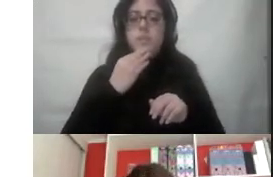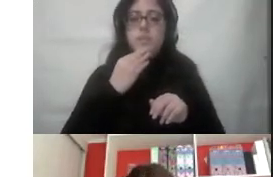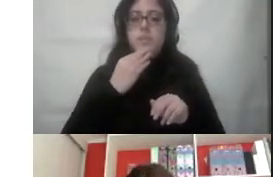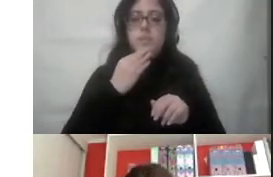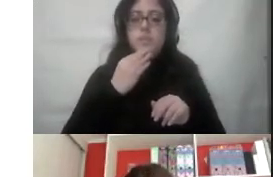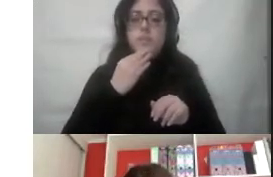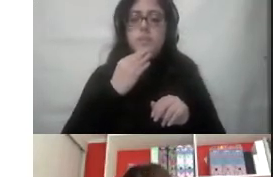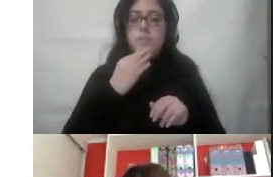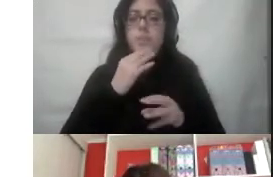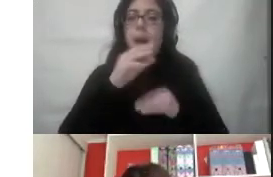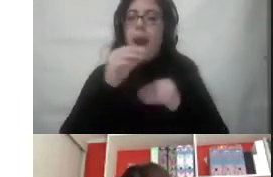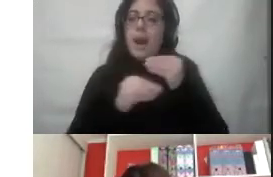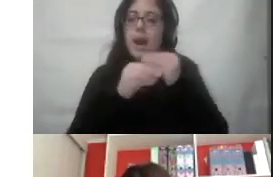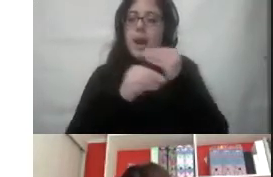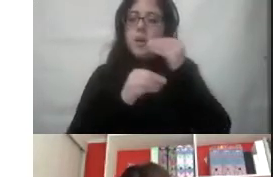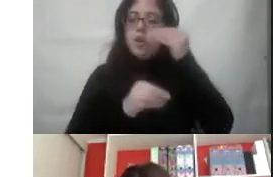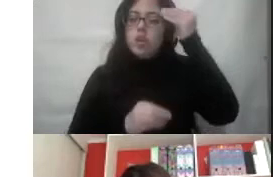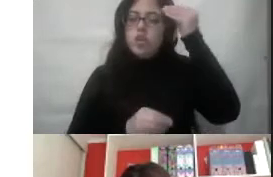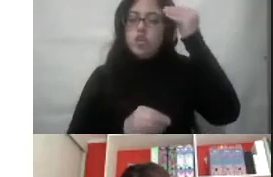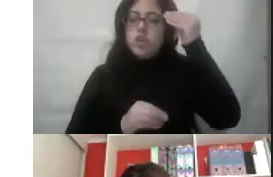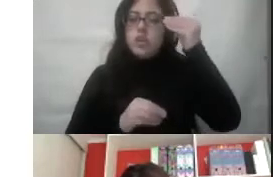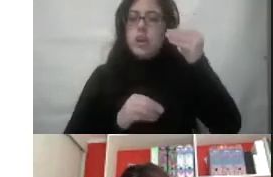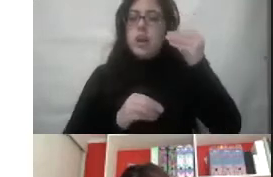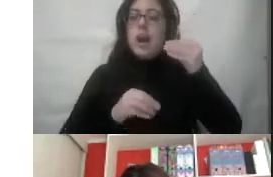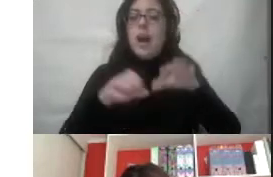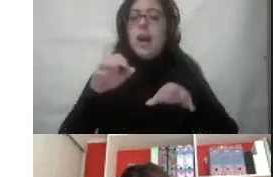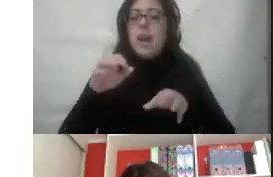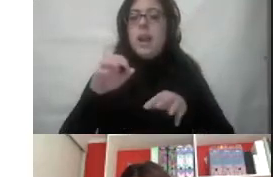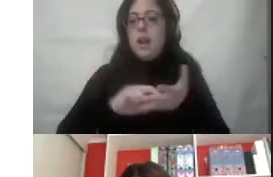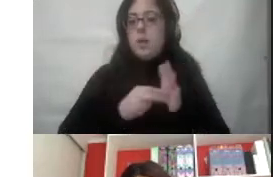resolución de esta problemática. ¿Ya?